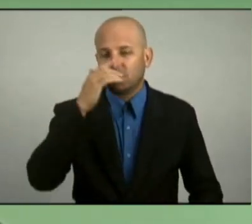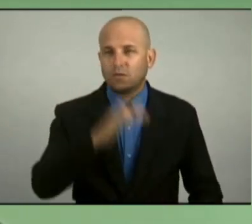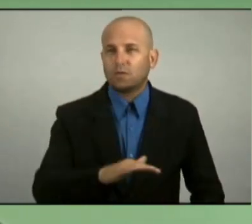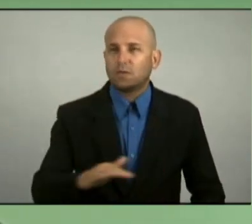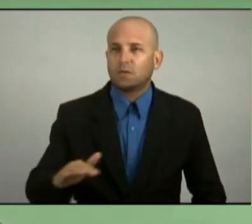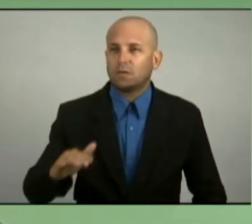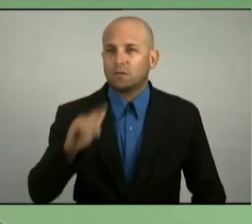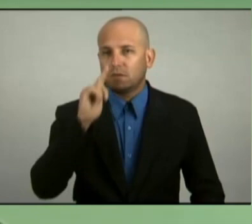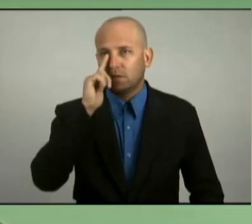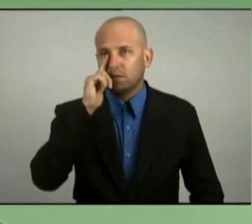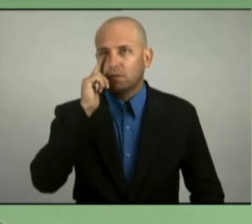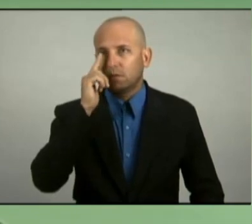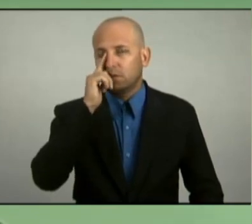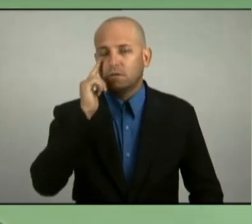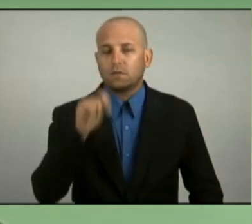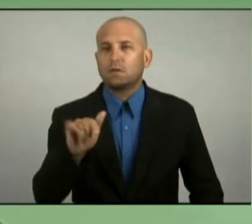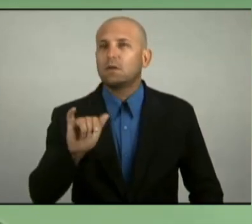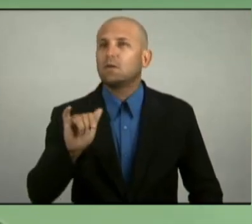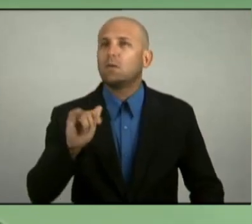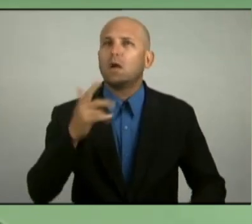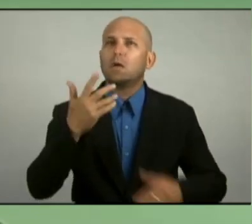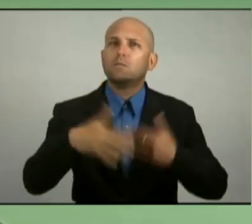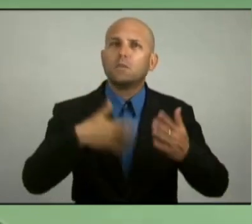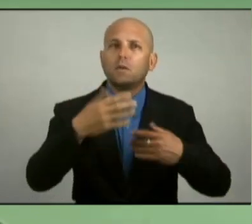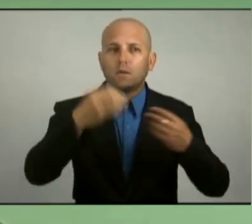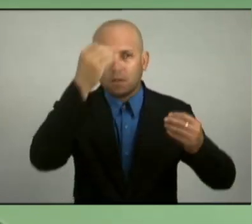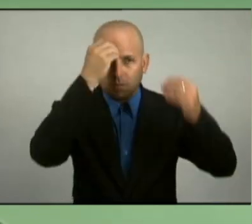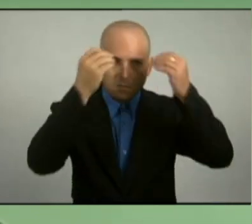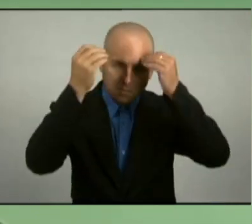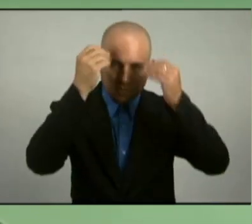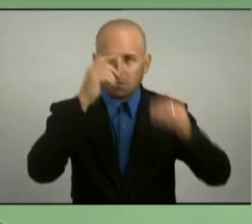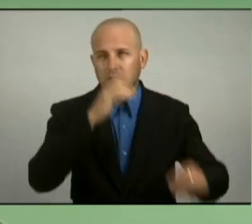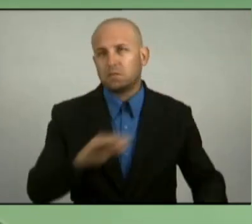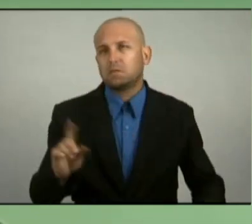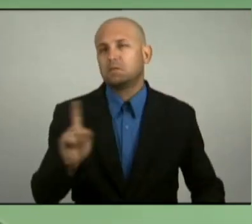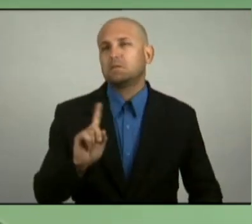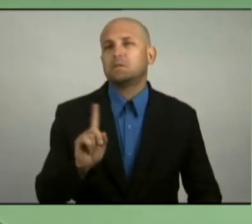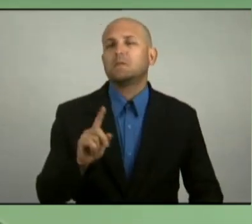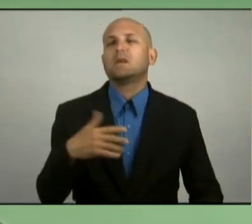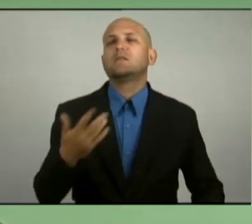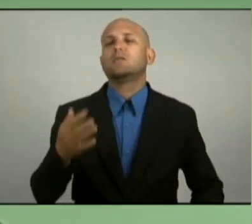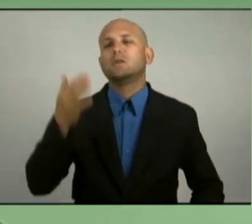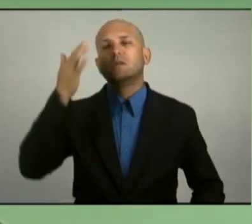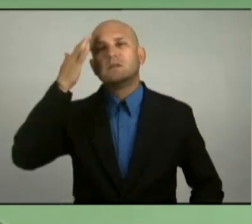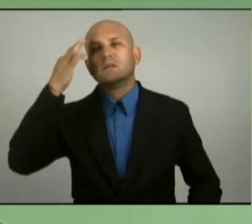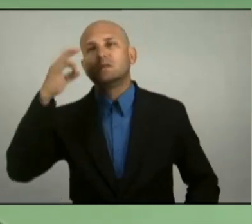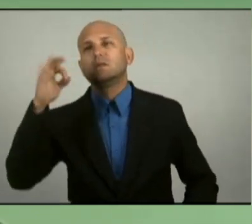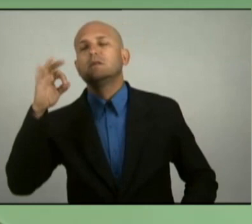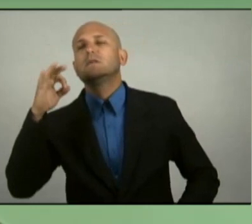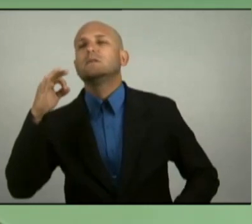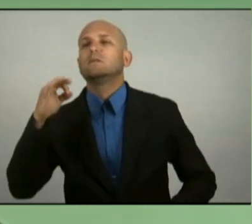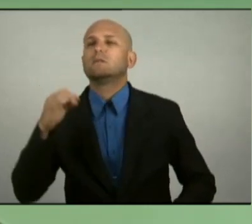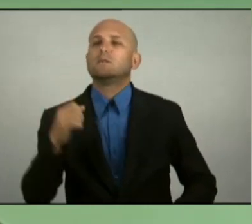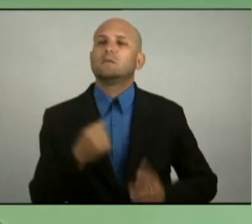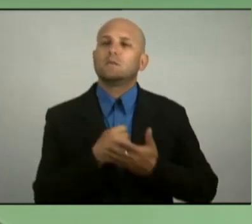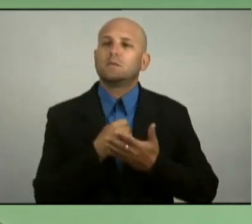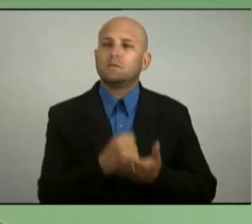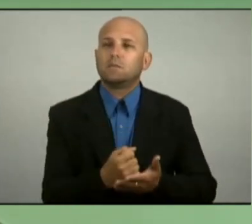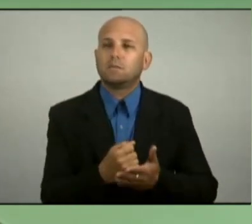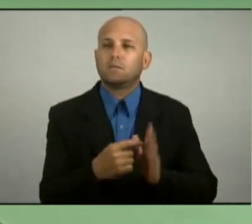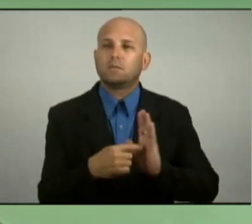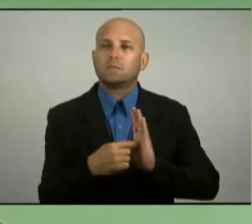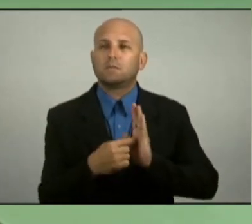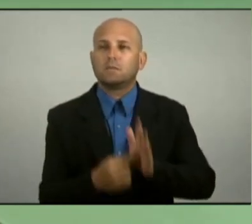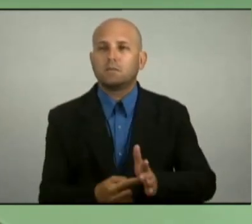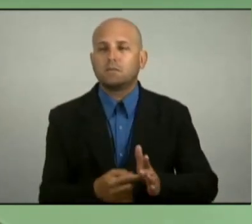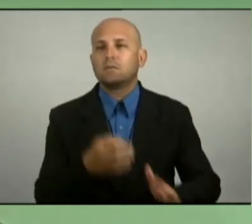sensorio es libre y no tienen esos grandes problemas no Y entonces Bueno pues el psicólogo eh les va a recomendar y les va